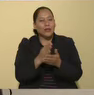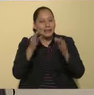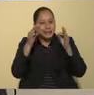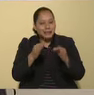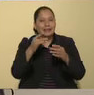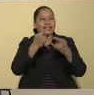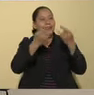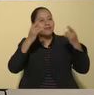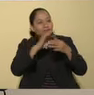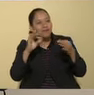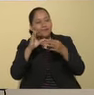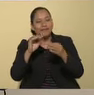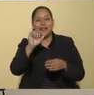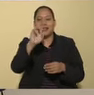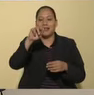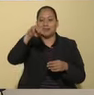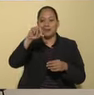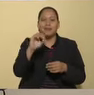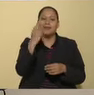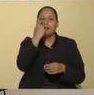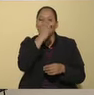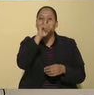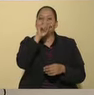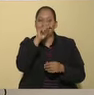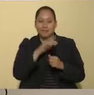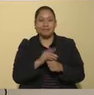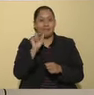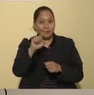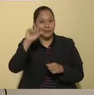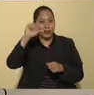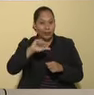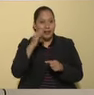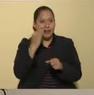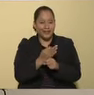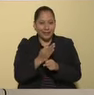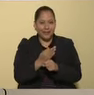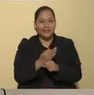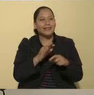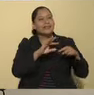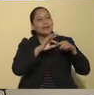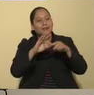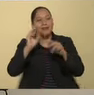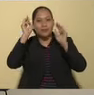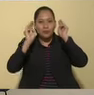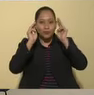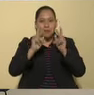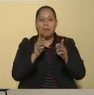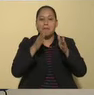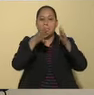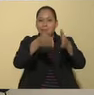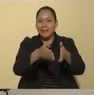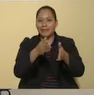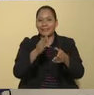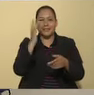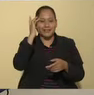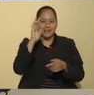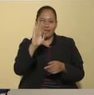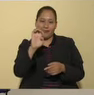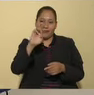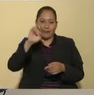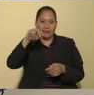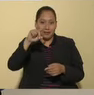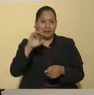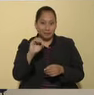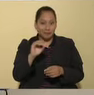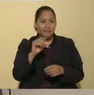original cronista Armando Ramírez, mi ojitos, pajaritos. Y el día de hoy nos toca que nos va a llevar al Museo Panteón de San Fernando. Y fíjense